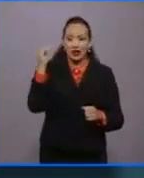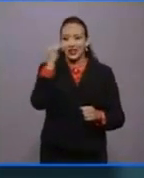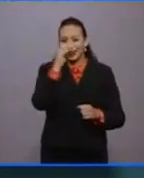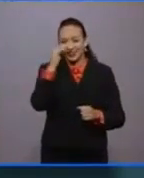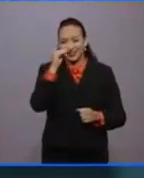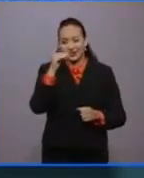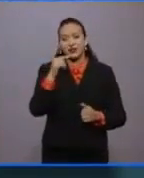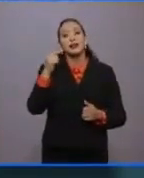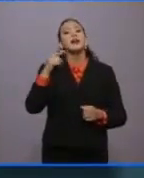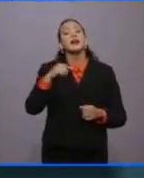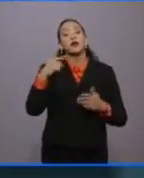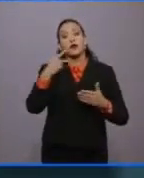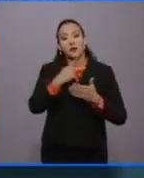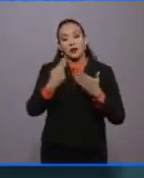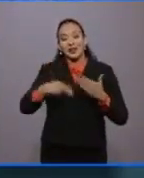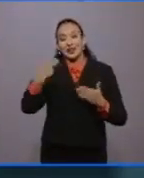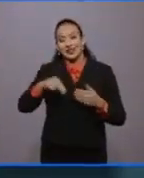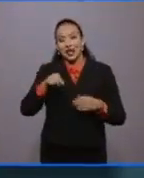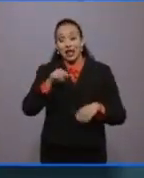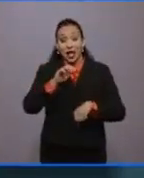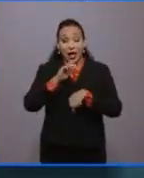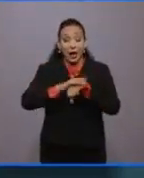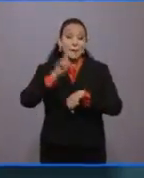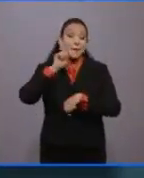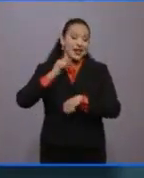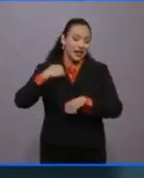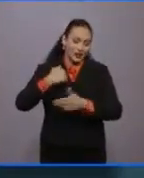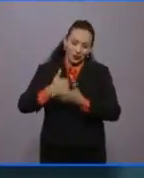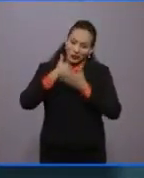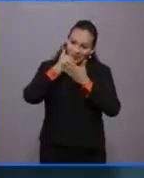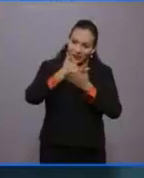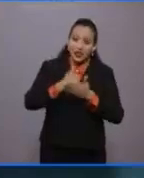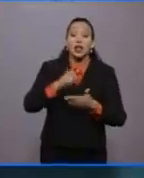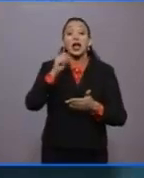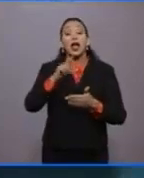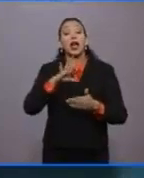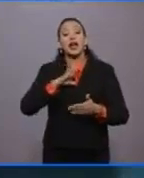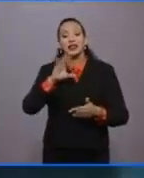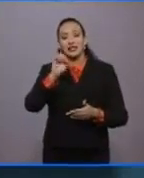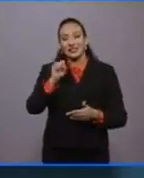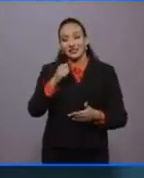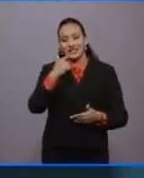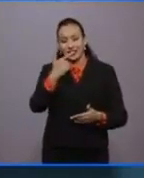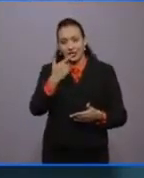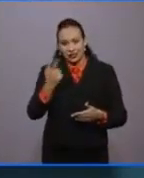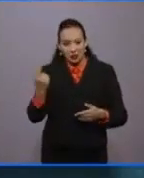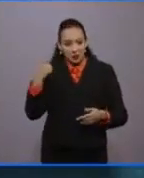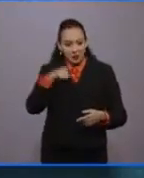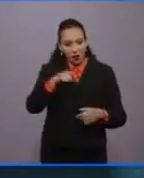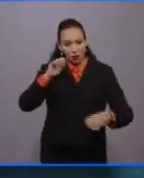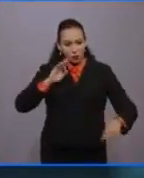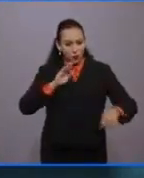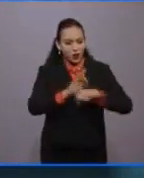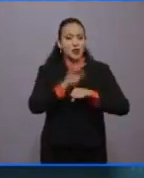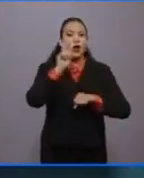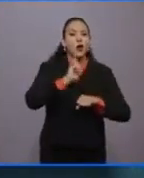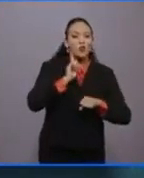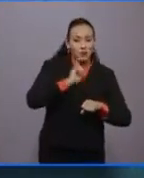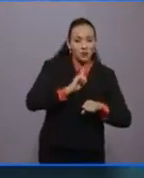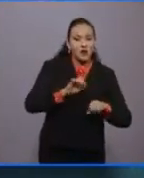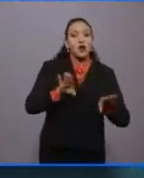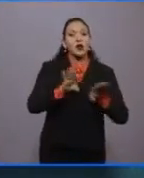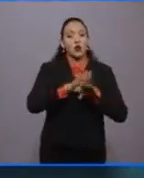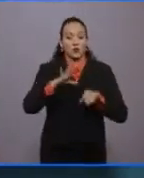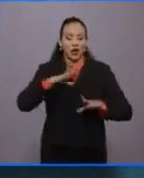gratuita con el programa Amiga Yo Te Ayudo. Además, ha emitido 67 órdenes de protección en tiempo real a través